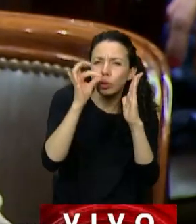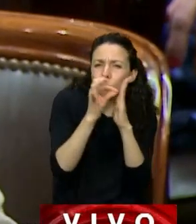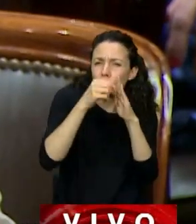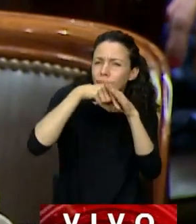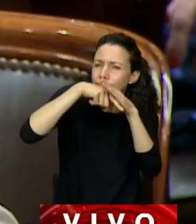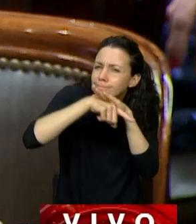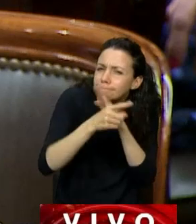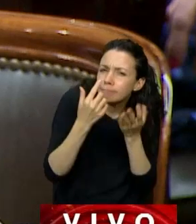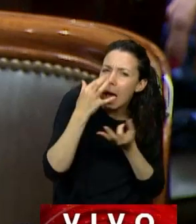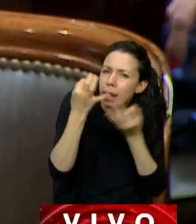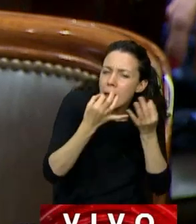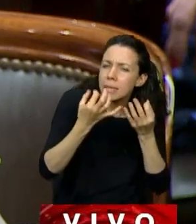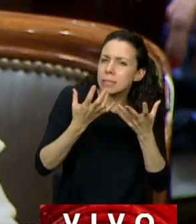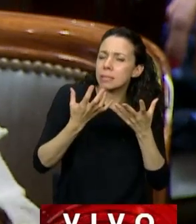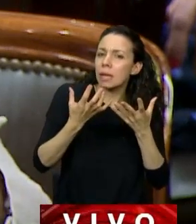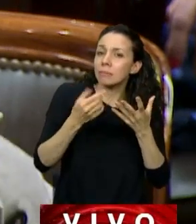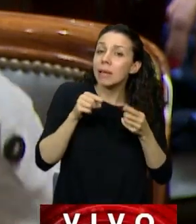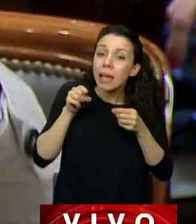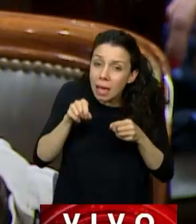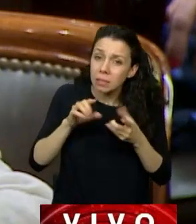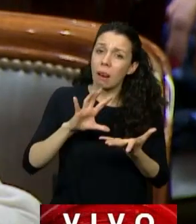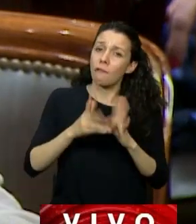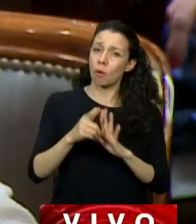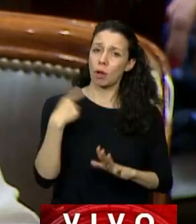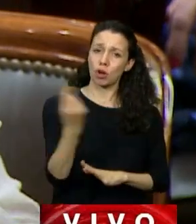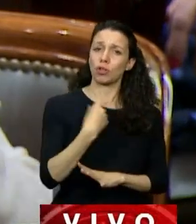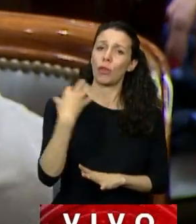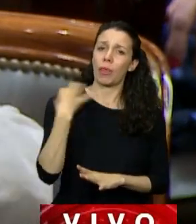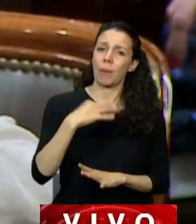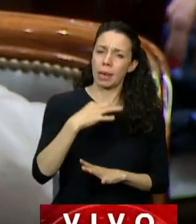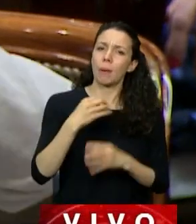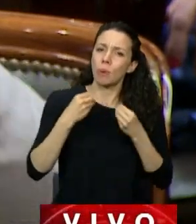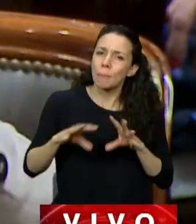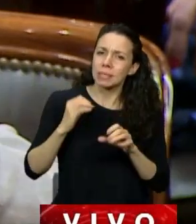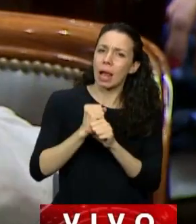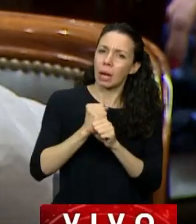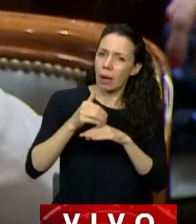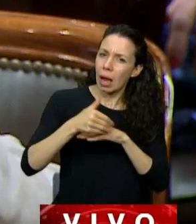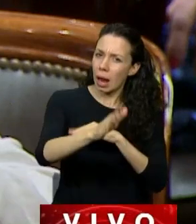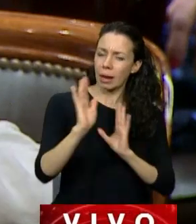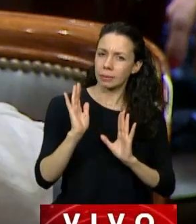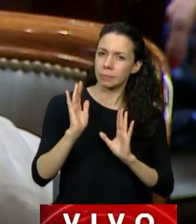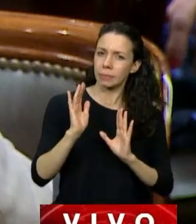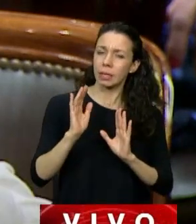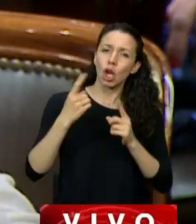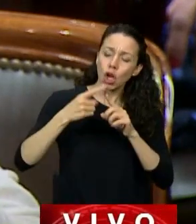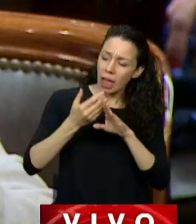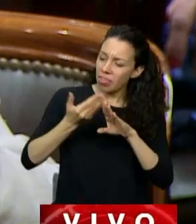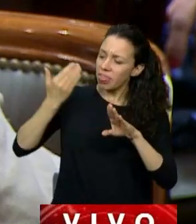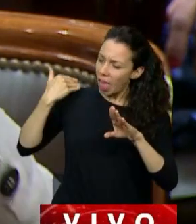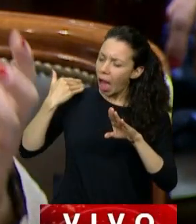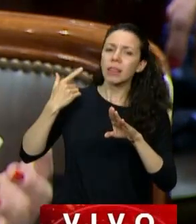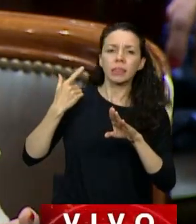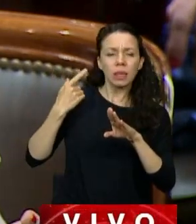Me parece que este es el mecanismo que deberíamos implementar de ahora en más, y que lo que pasamos y ponemos y